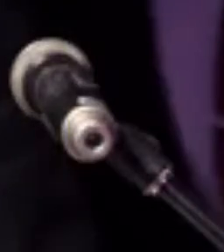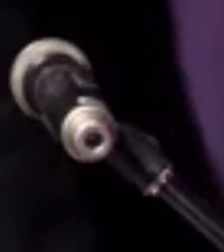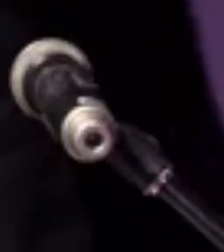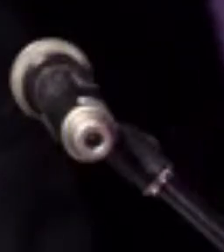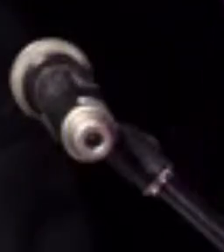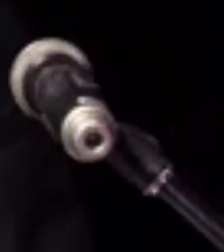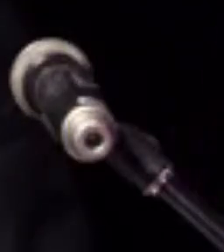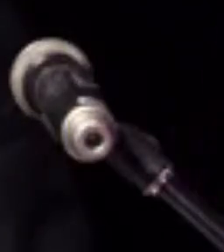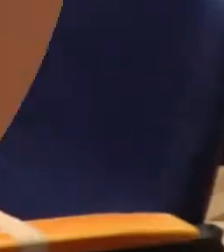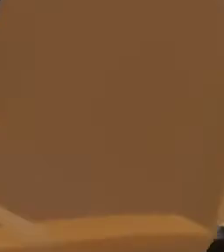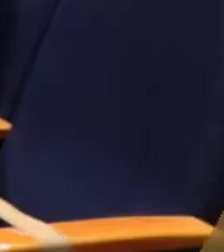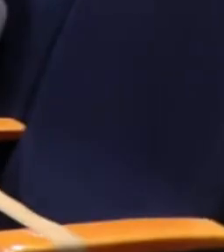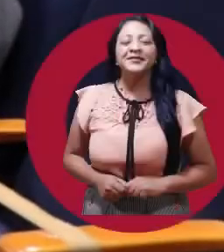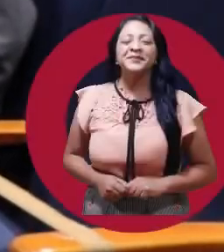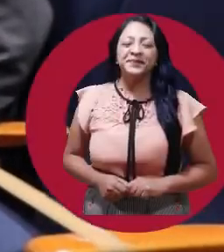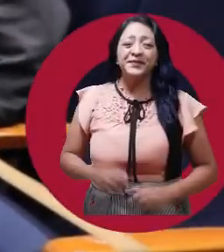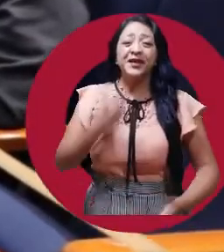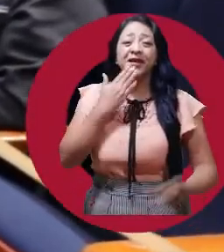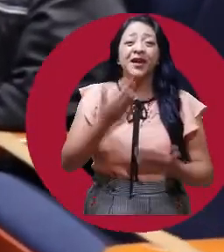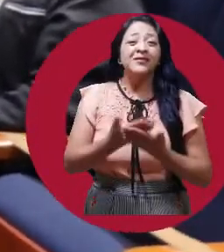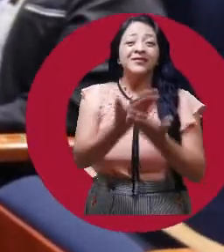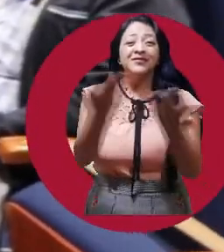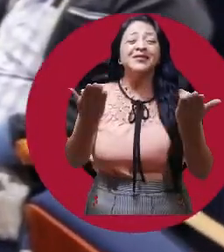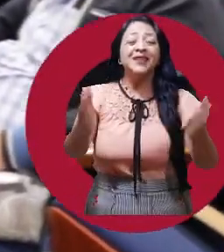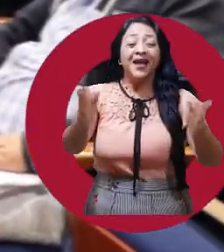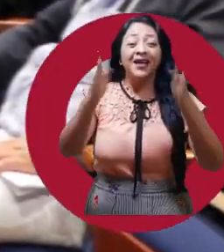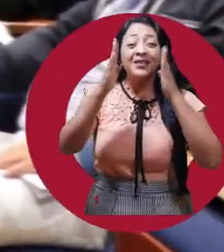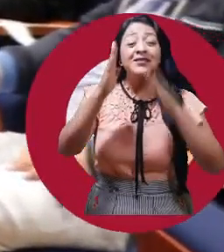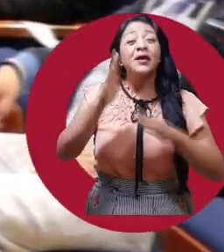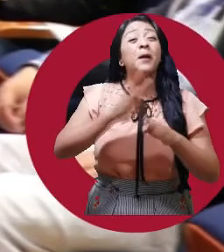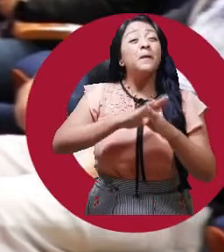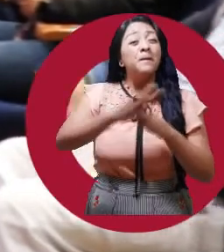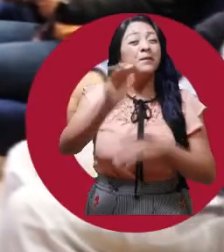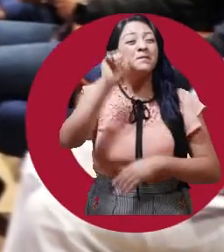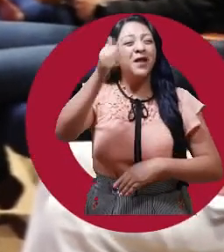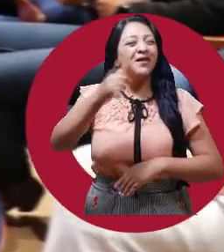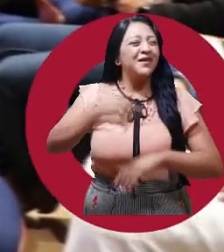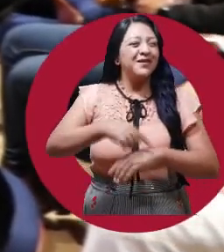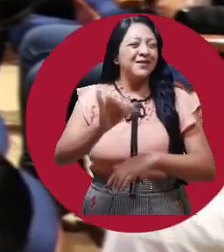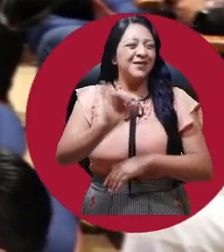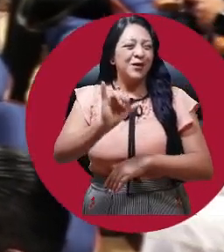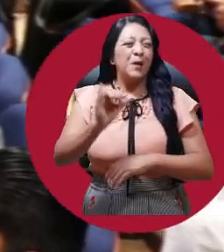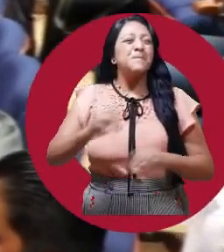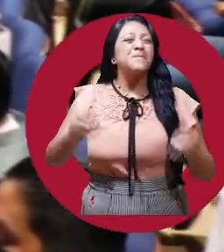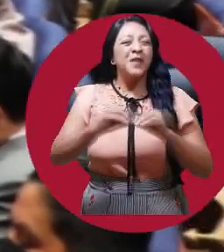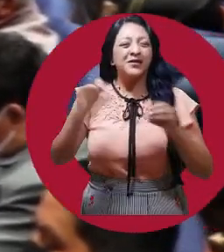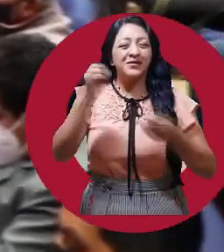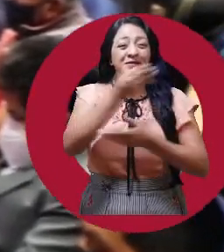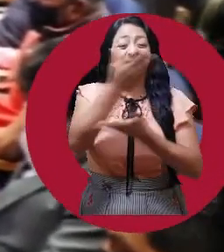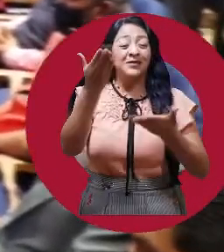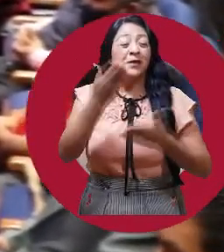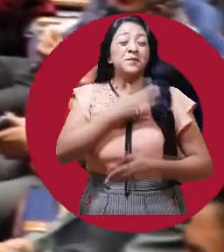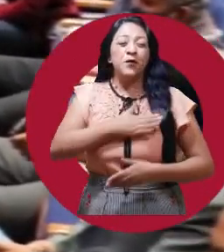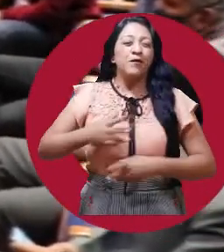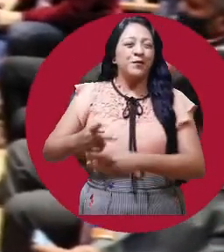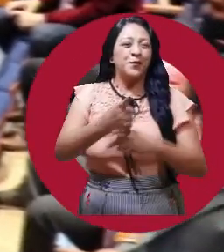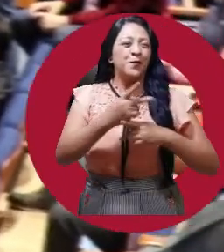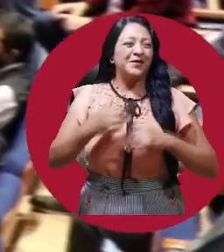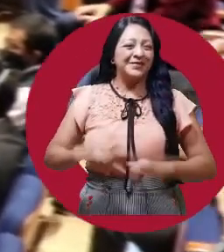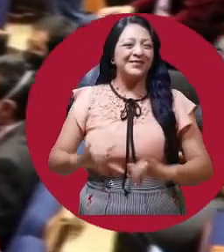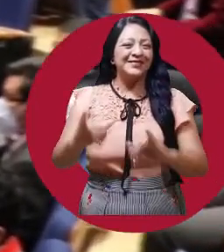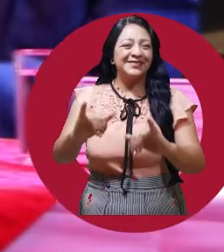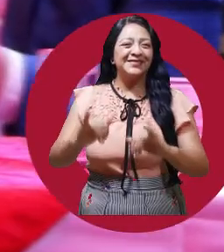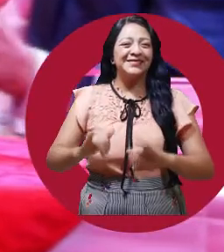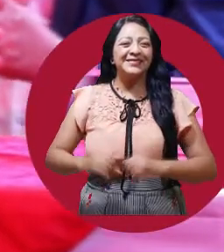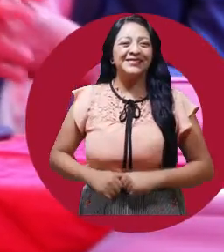shinji achingapaka. Muchas gracias por su atención. Les invitamos para mañana a la misma hora de hoy para más información. Mientras tanto, a